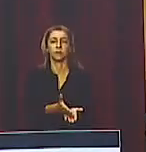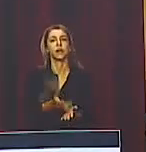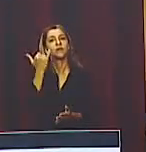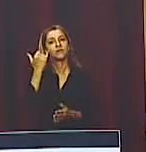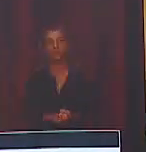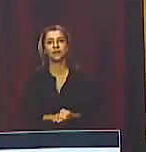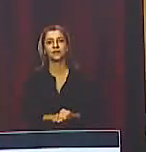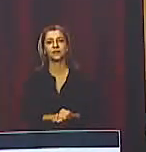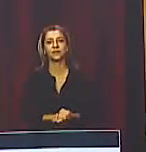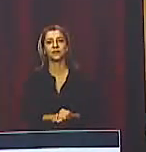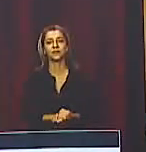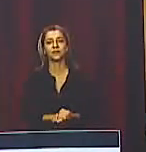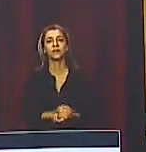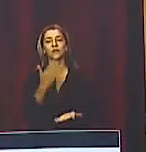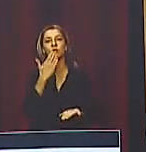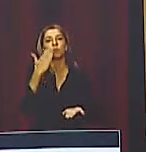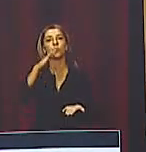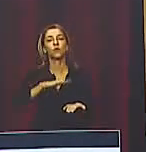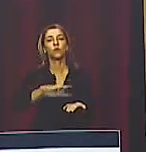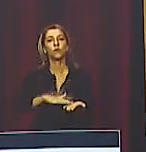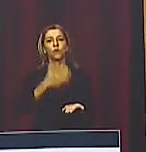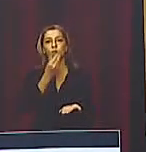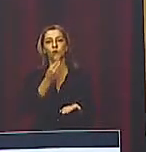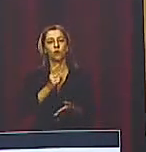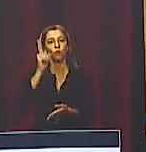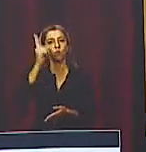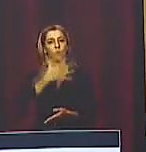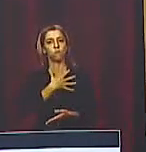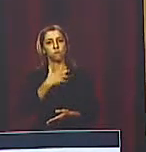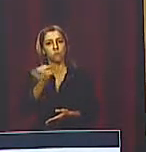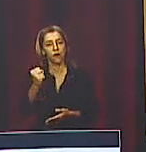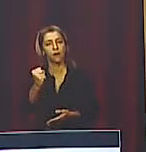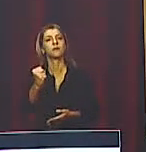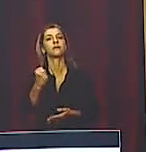legisladores que fueron reelegidos y hay mucha experiencia dentro del Congreso y muchos de los legisladores